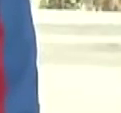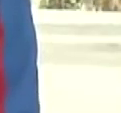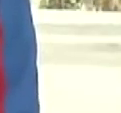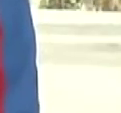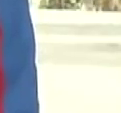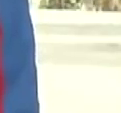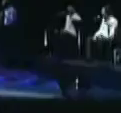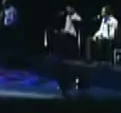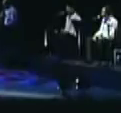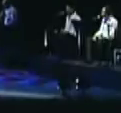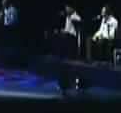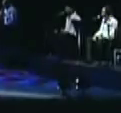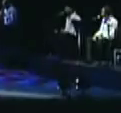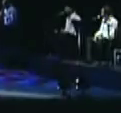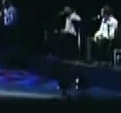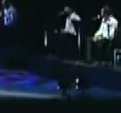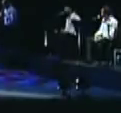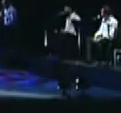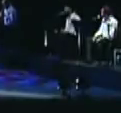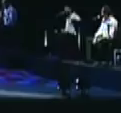a estallar.